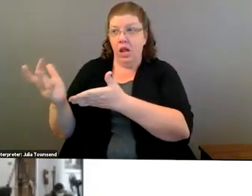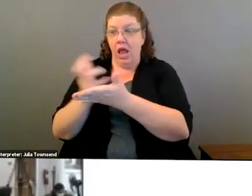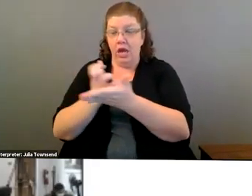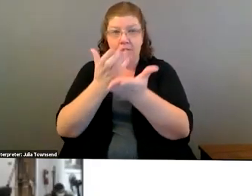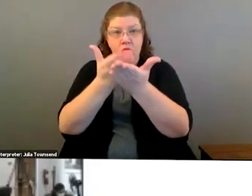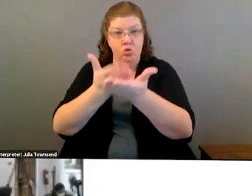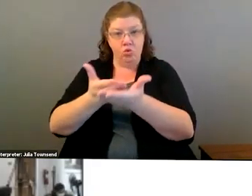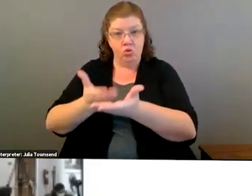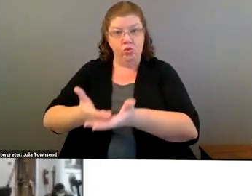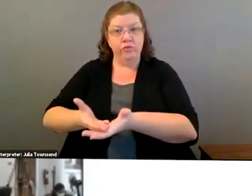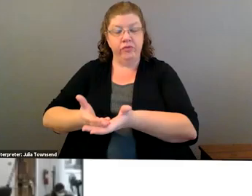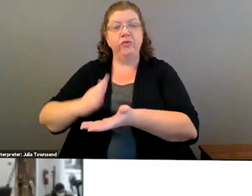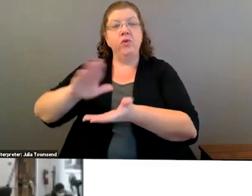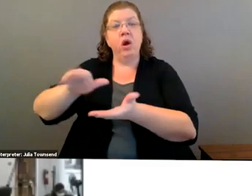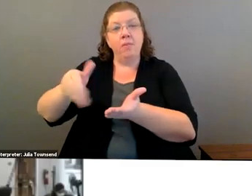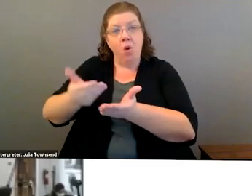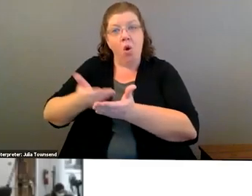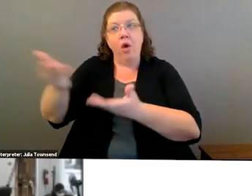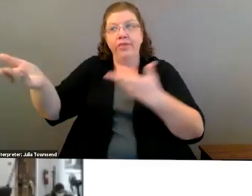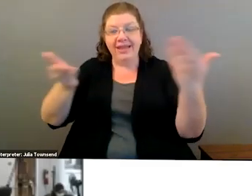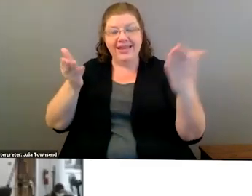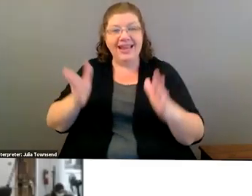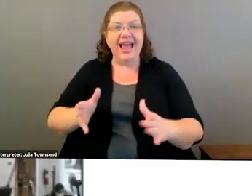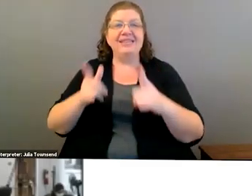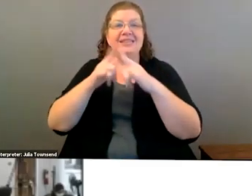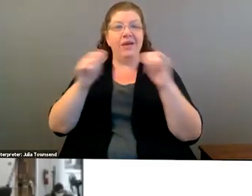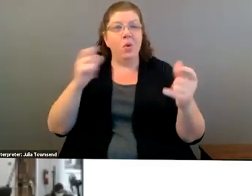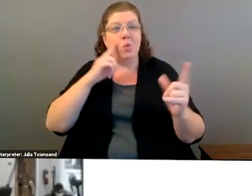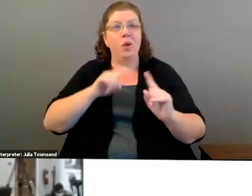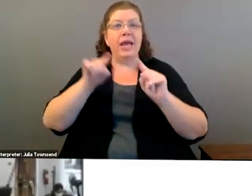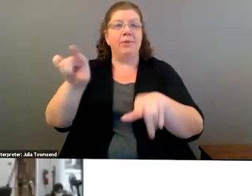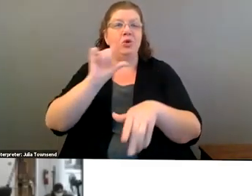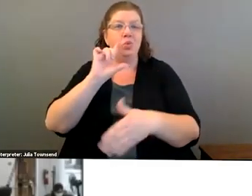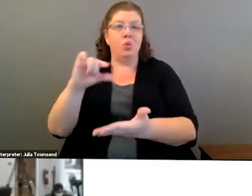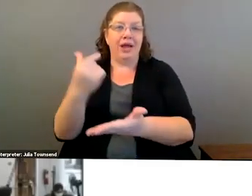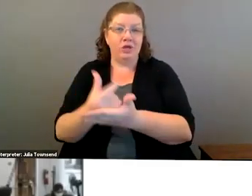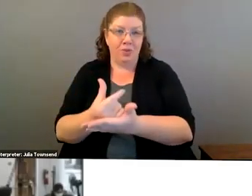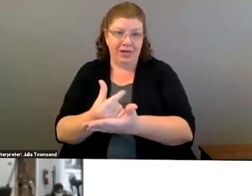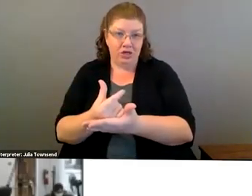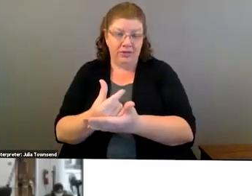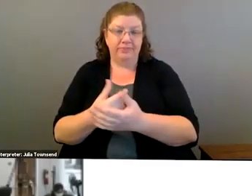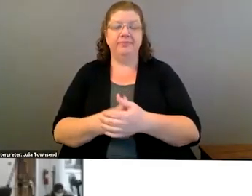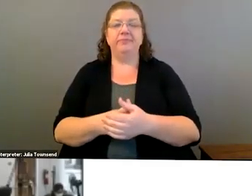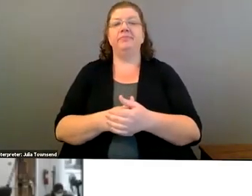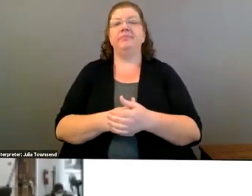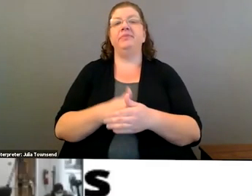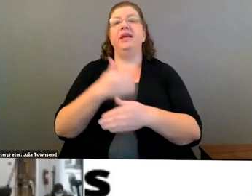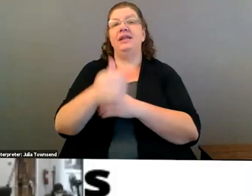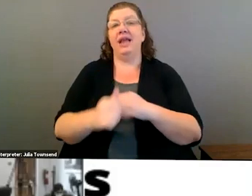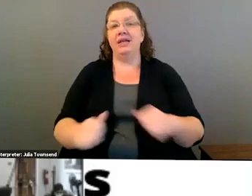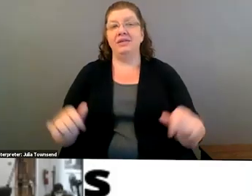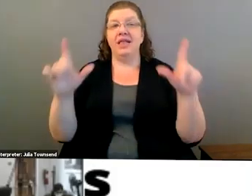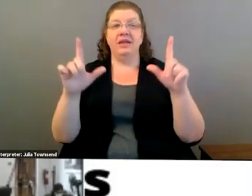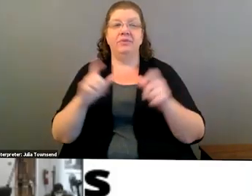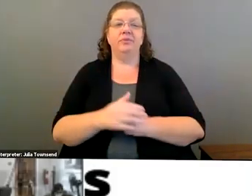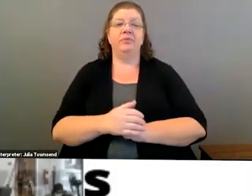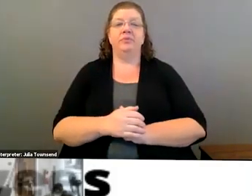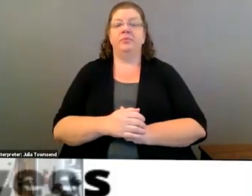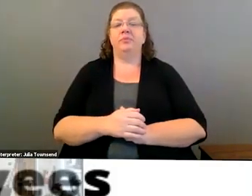report recopilando pruebas sobre esto antes de que las personas vayan a esos eventos de las graduaciones